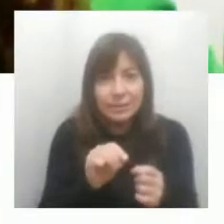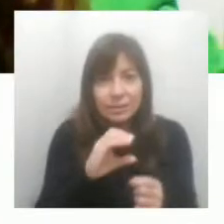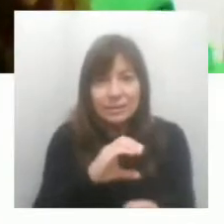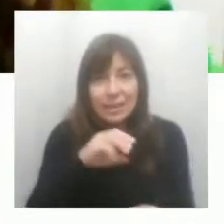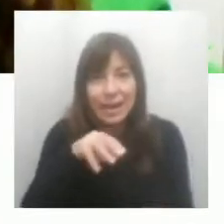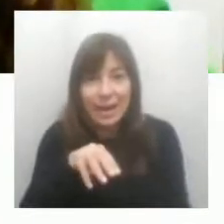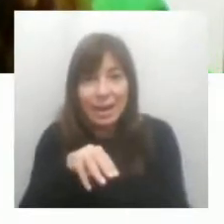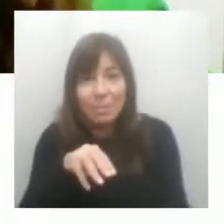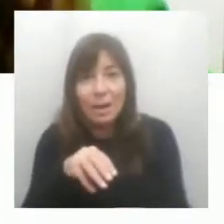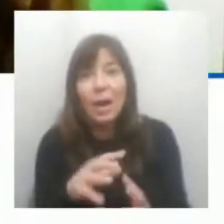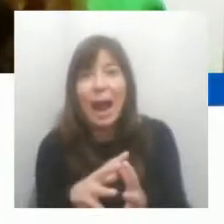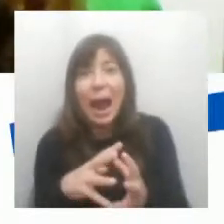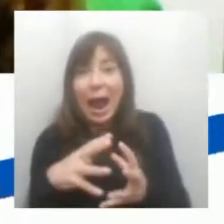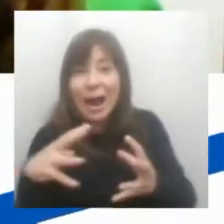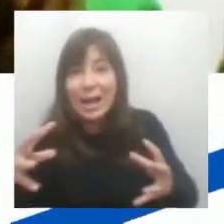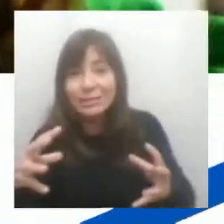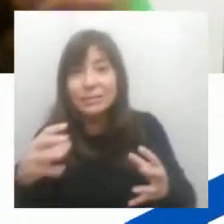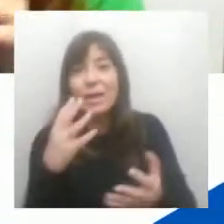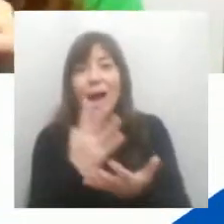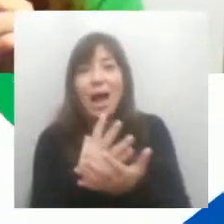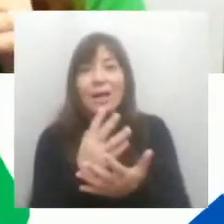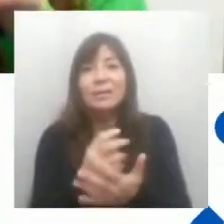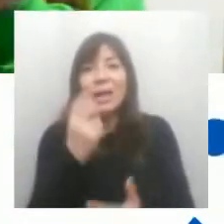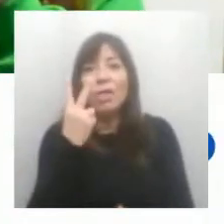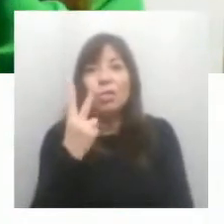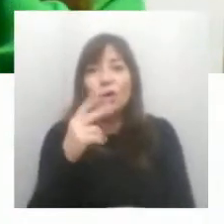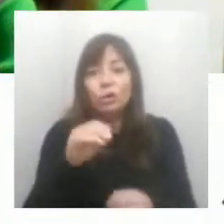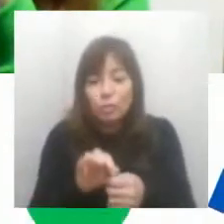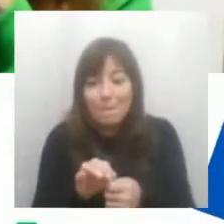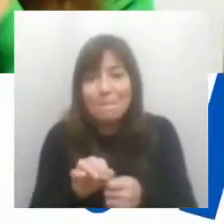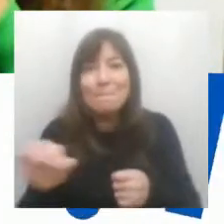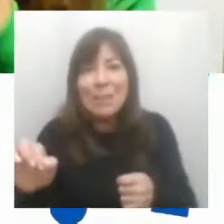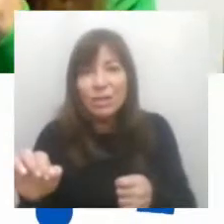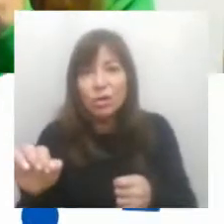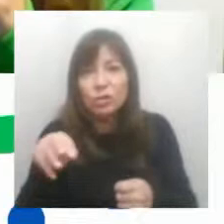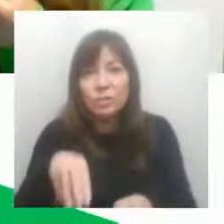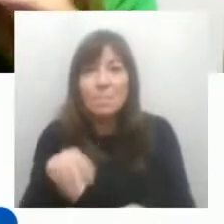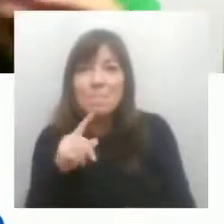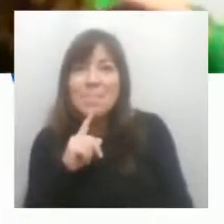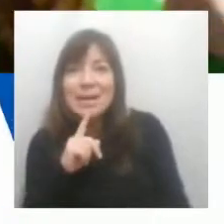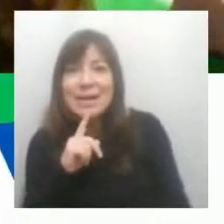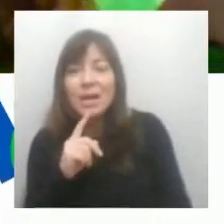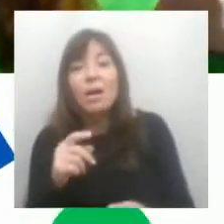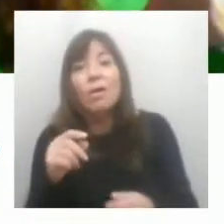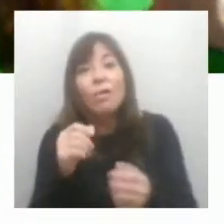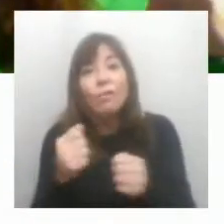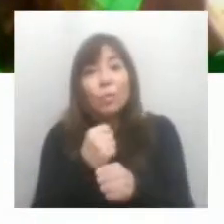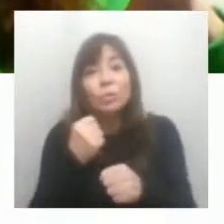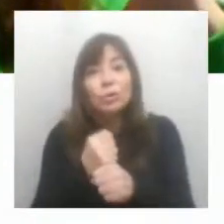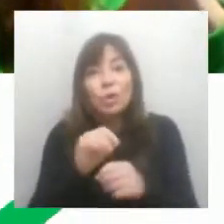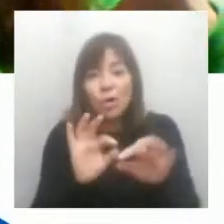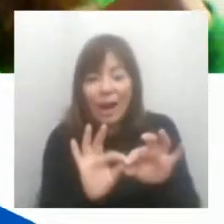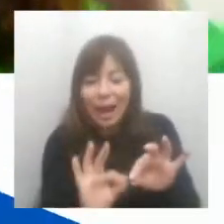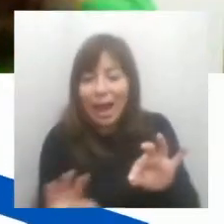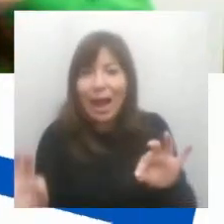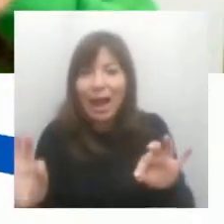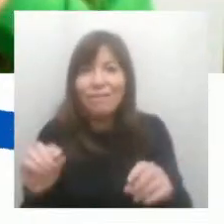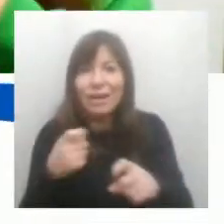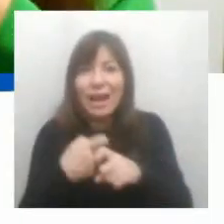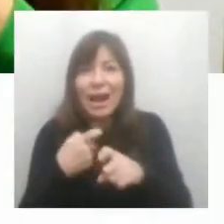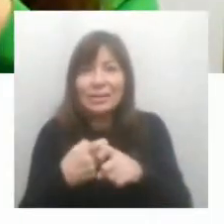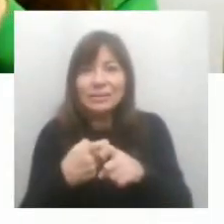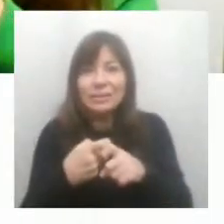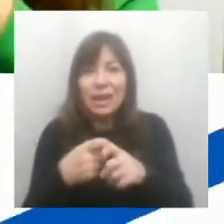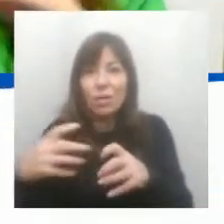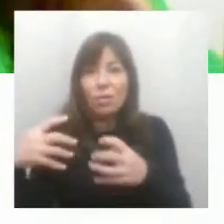se agrandan alcanzan los 2 metros. Y funcionan porque tienen un cable de acero que tiene todo esto ensamblado y cuando